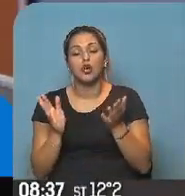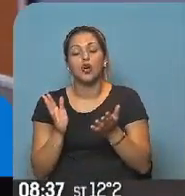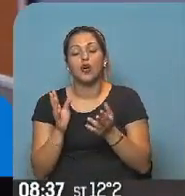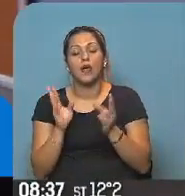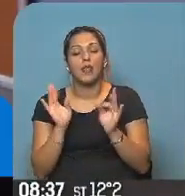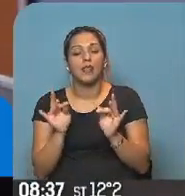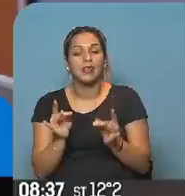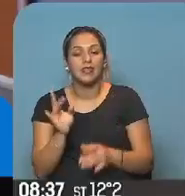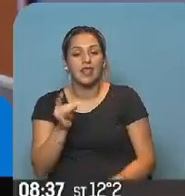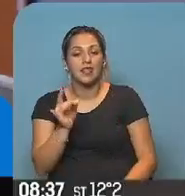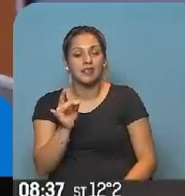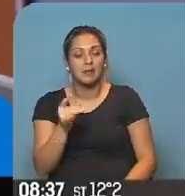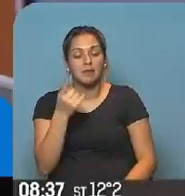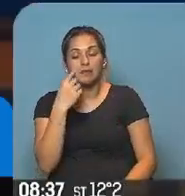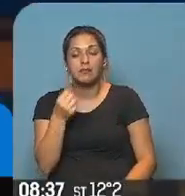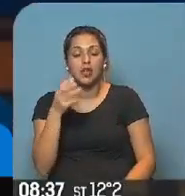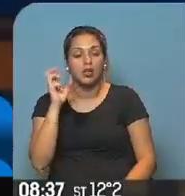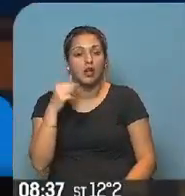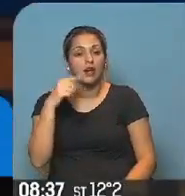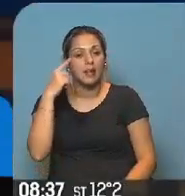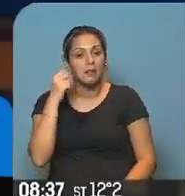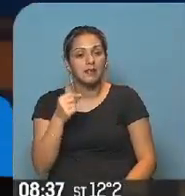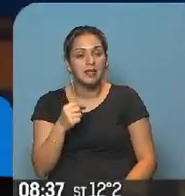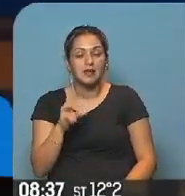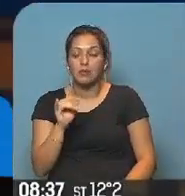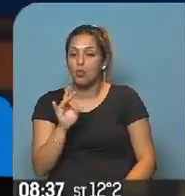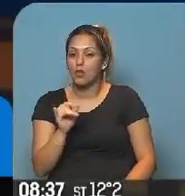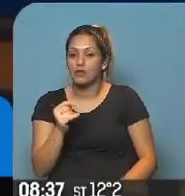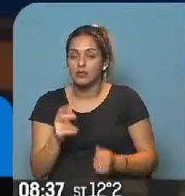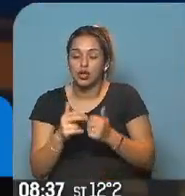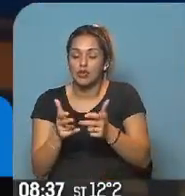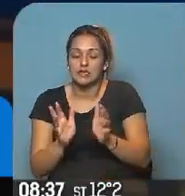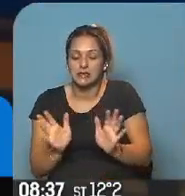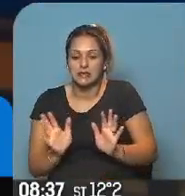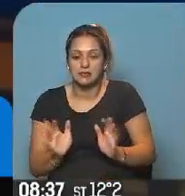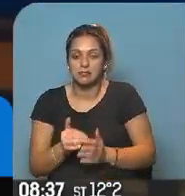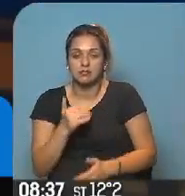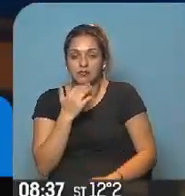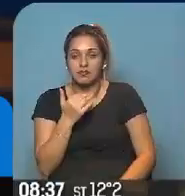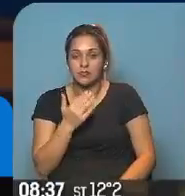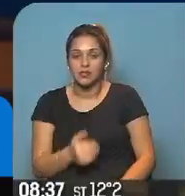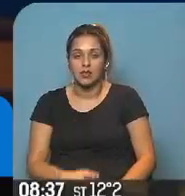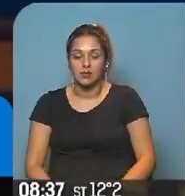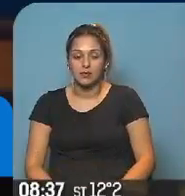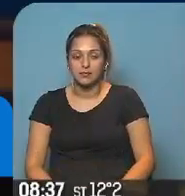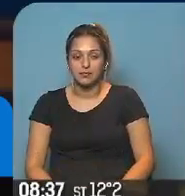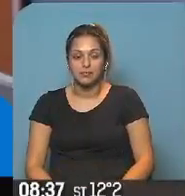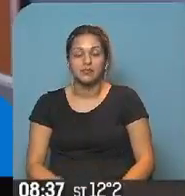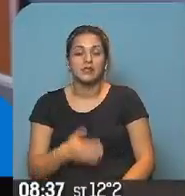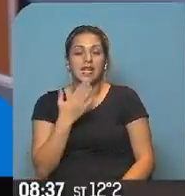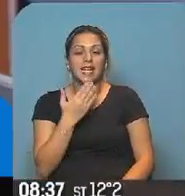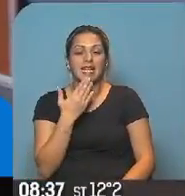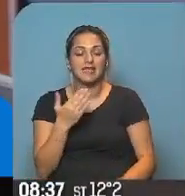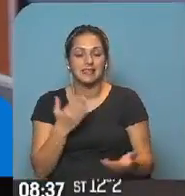dólar. ¿Alguna proyección? No me animo. Es muy difícil. La verdad que día. no. Sí, no, sería muy irresponsable, no. La verdad gracias, que no sé.